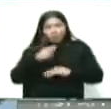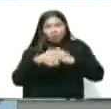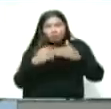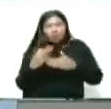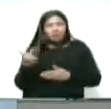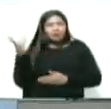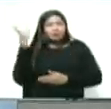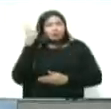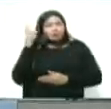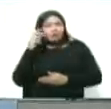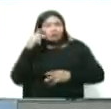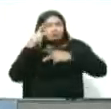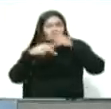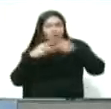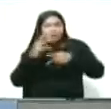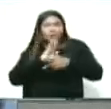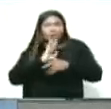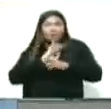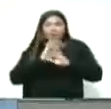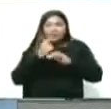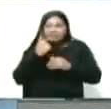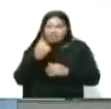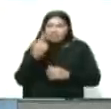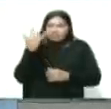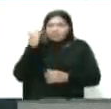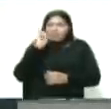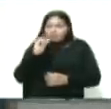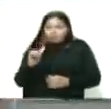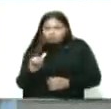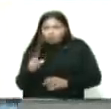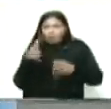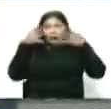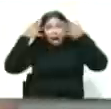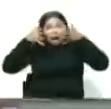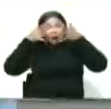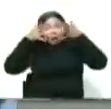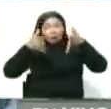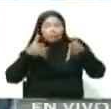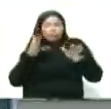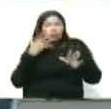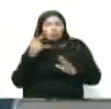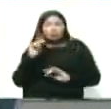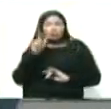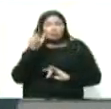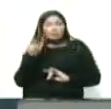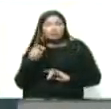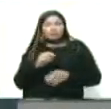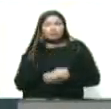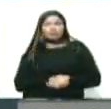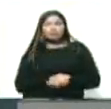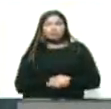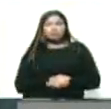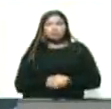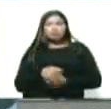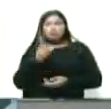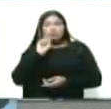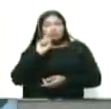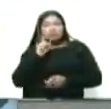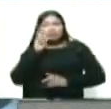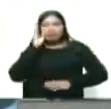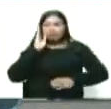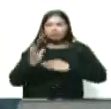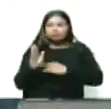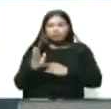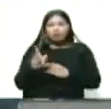para procesar las denuncias, para orientar los casos. Supóngase que el caso no revista carácter penal, igualmente es